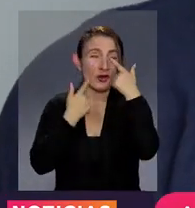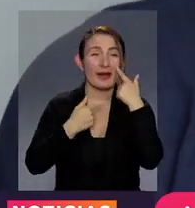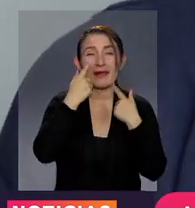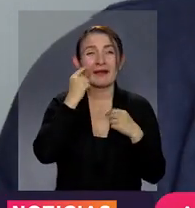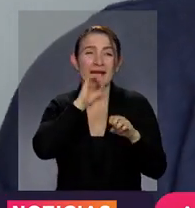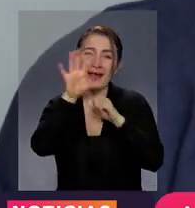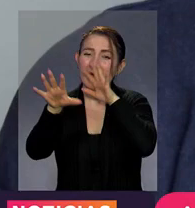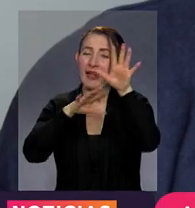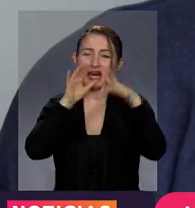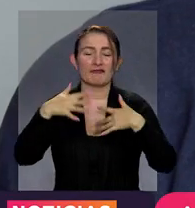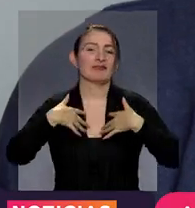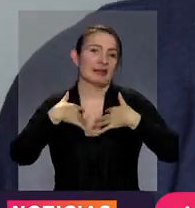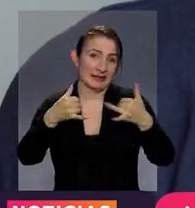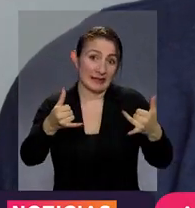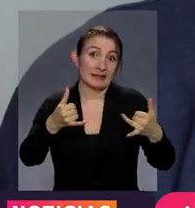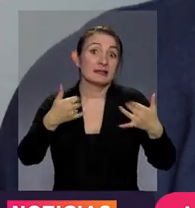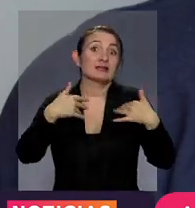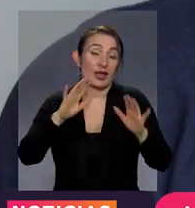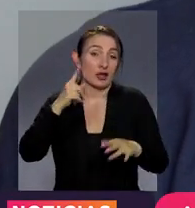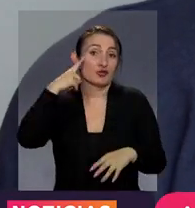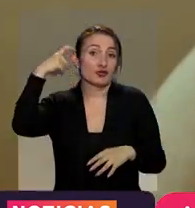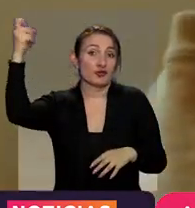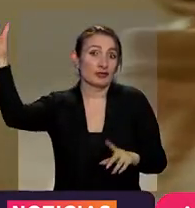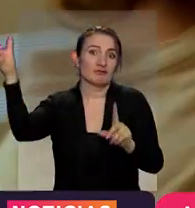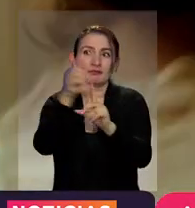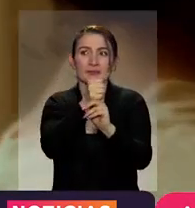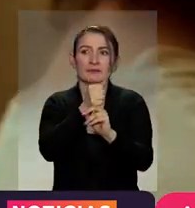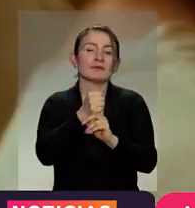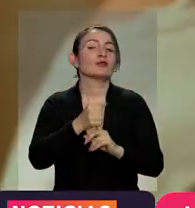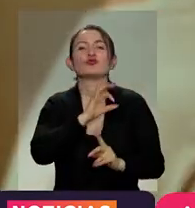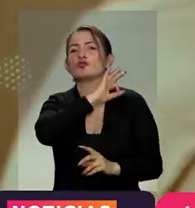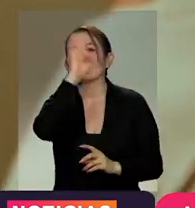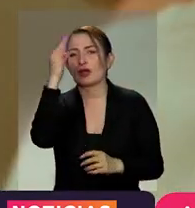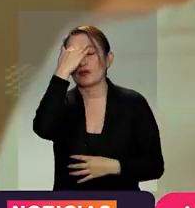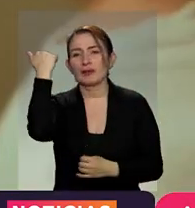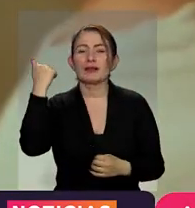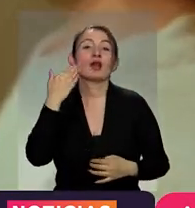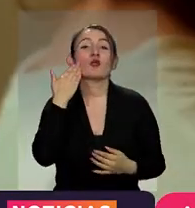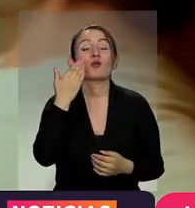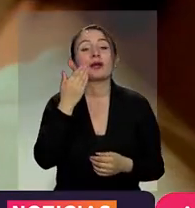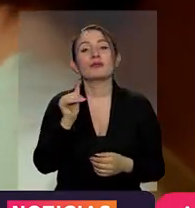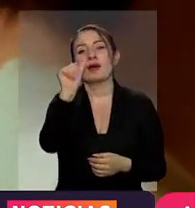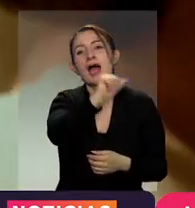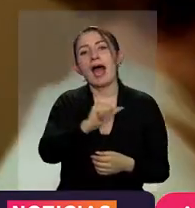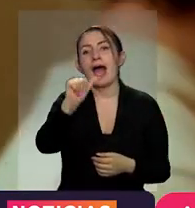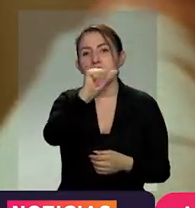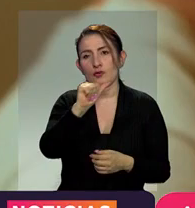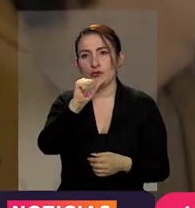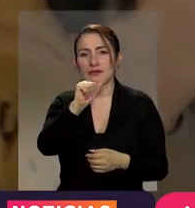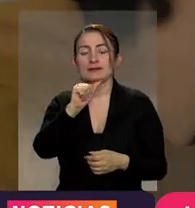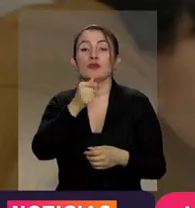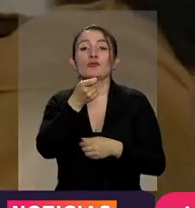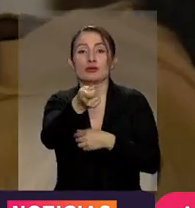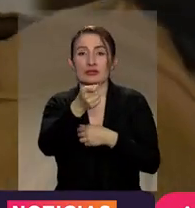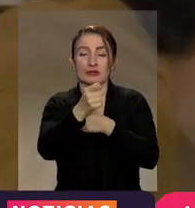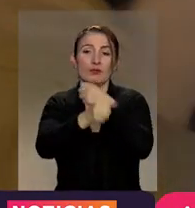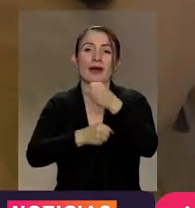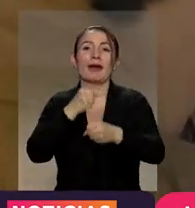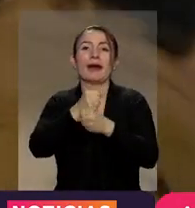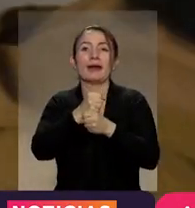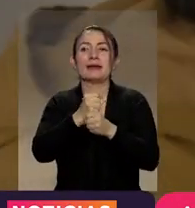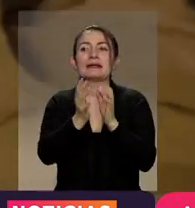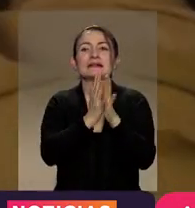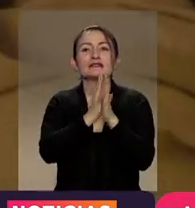la felicidad de esta película se estrenará en agosto de este año a nivel mundial del centro de bogotá